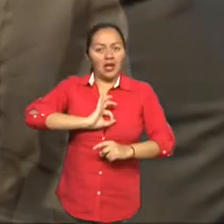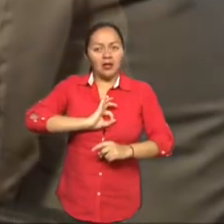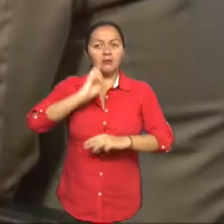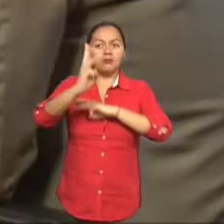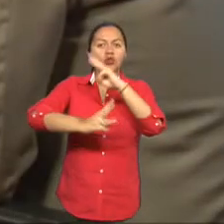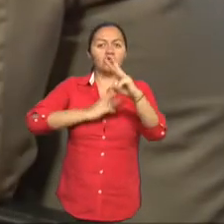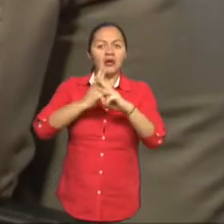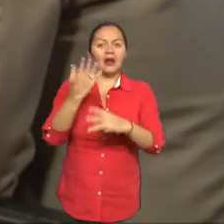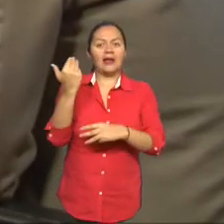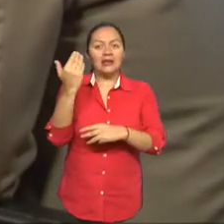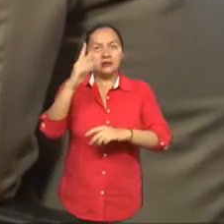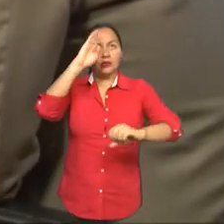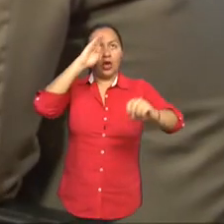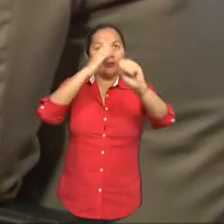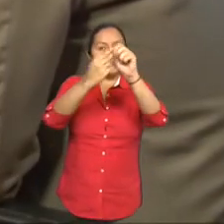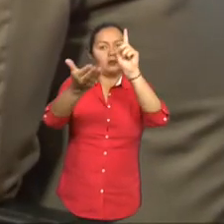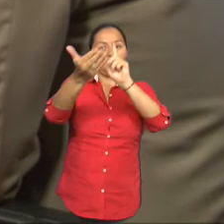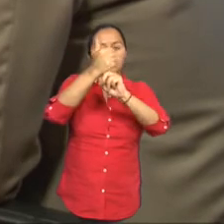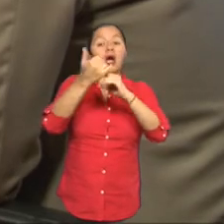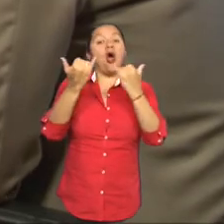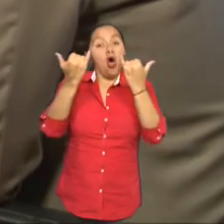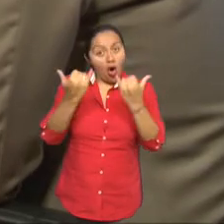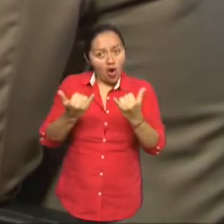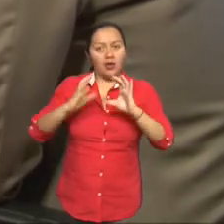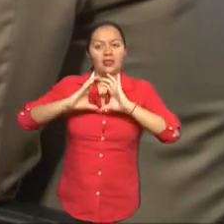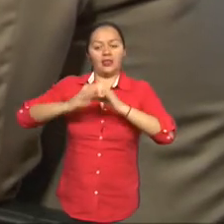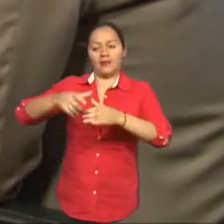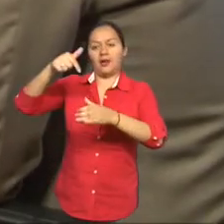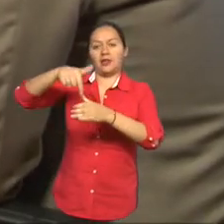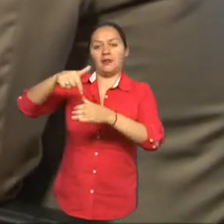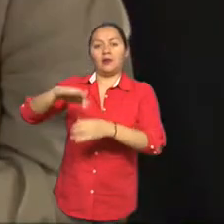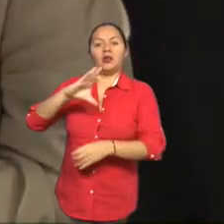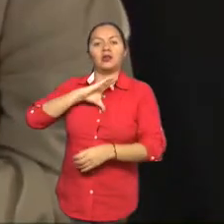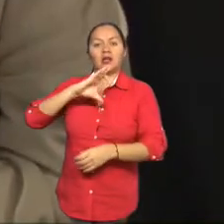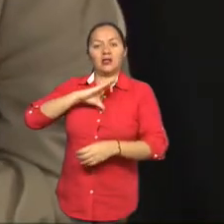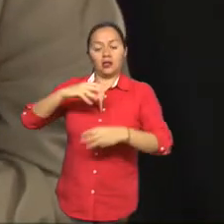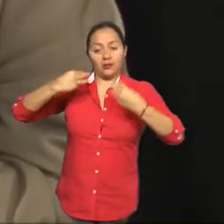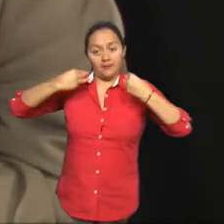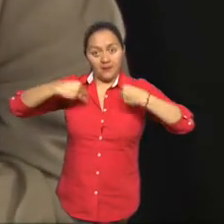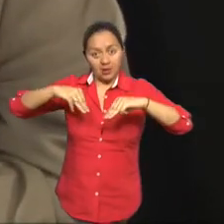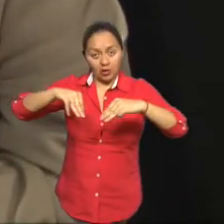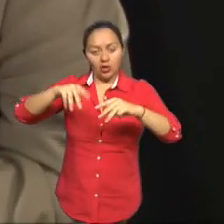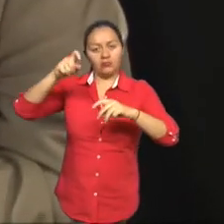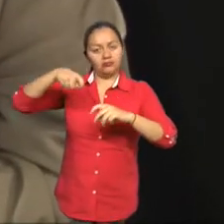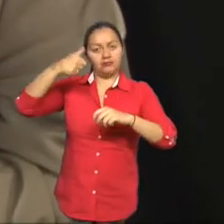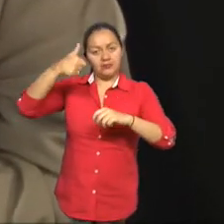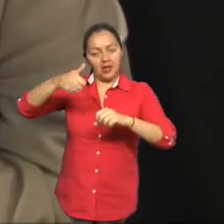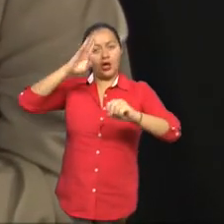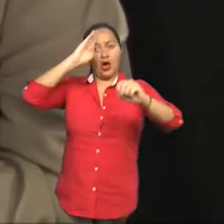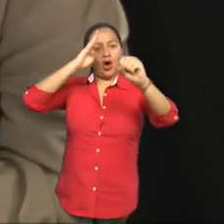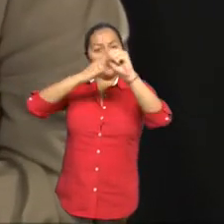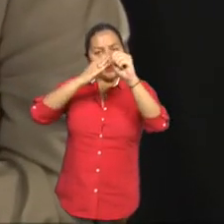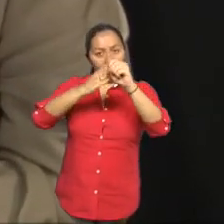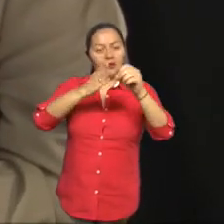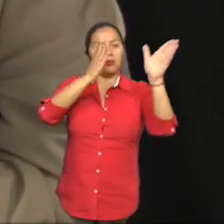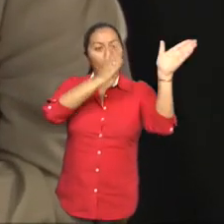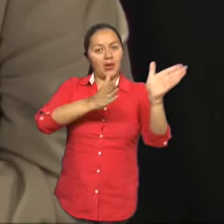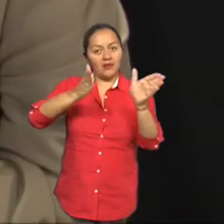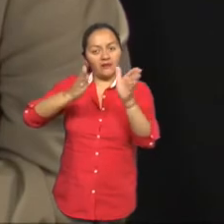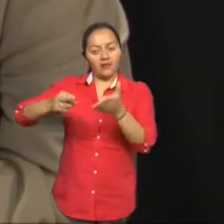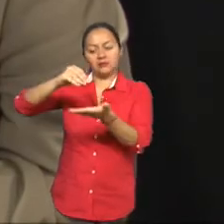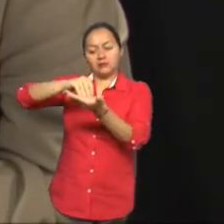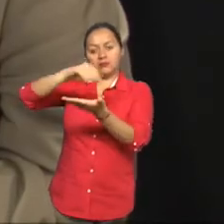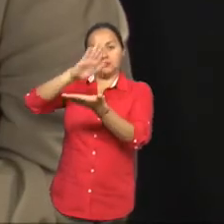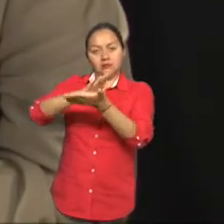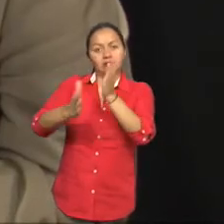Ya unas metas internacionales. Ahora sí, ahora existe un departamento técnico metodológico, existen objetivos, existe una planificación y es lo que estamos logrando,